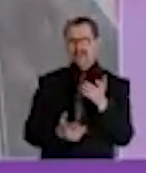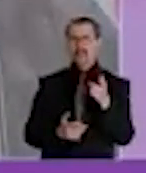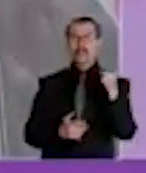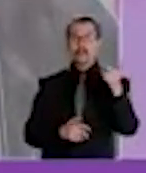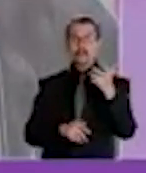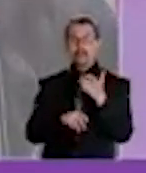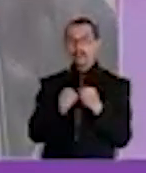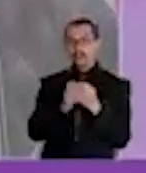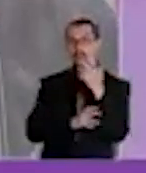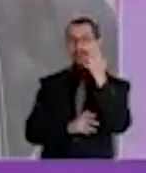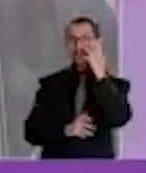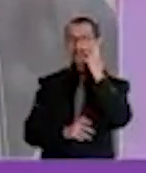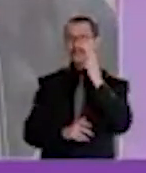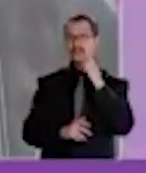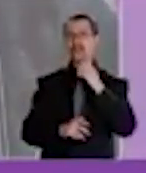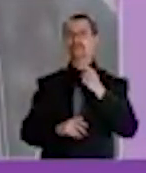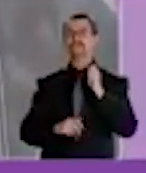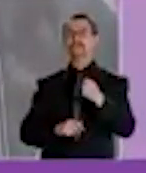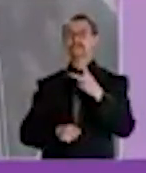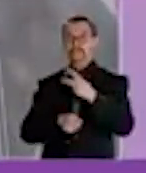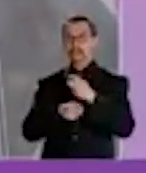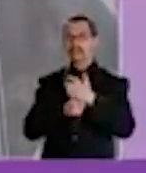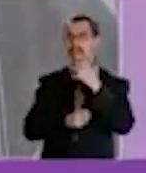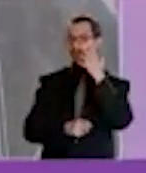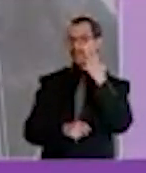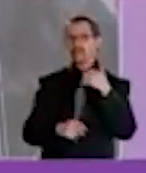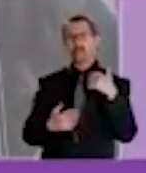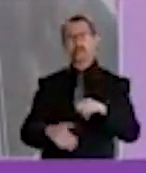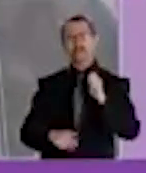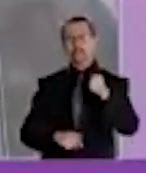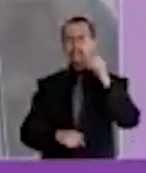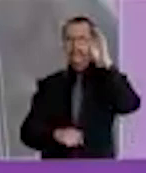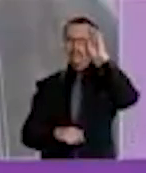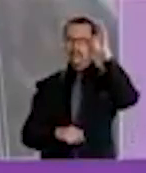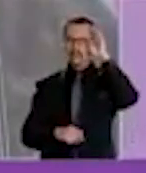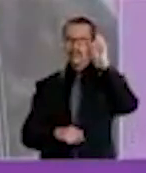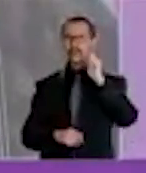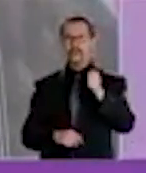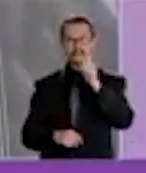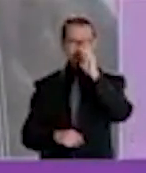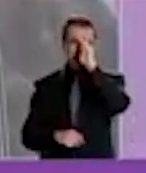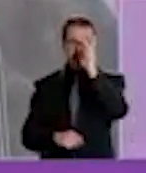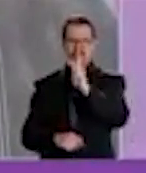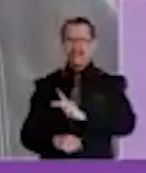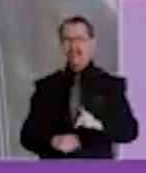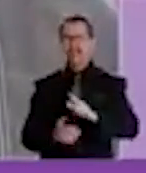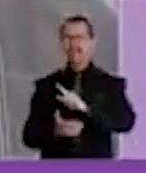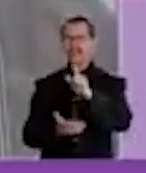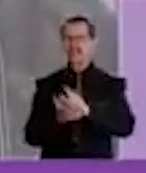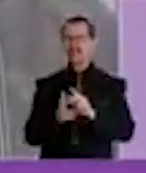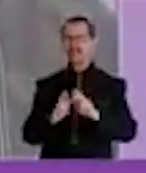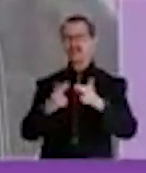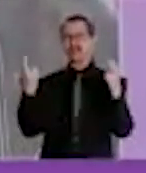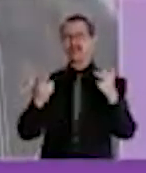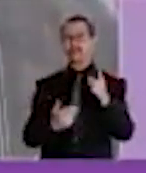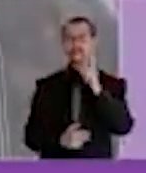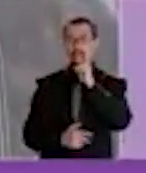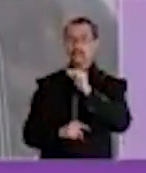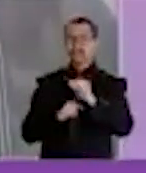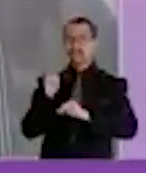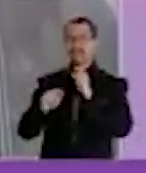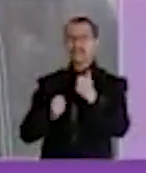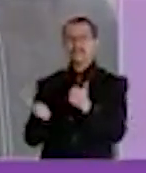estado víctima de este delito en donde hay víctimas de este delito candidato que hizo a usted como